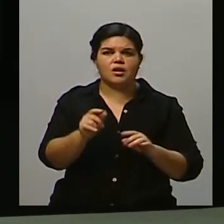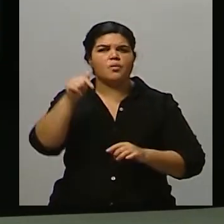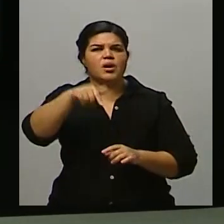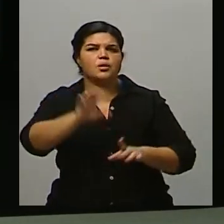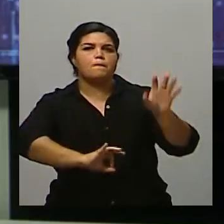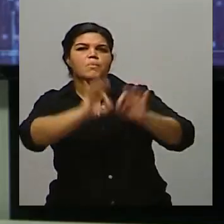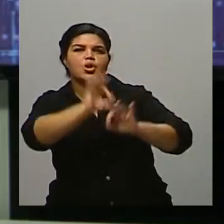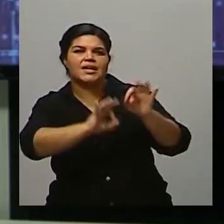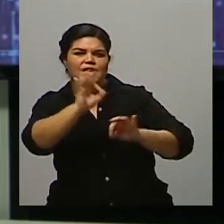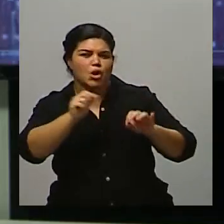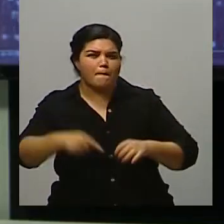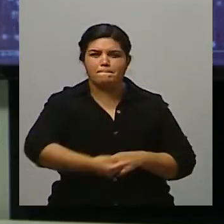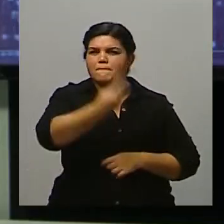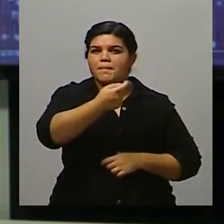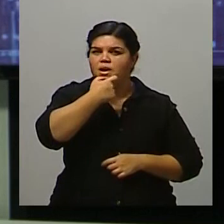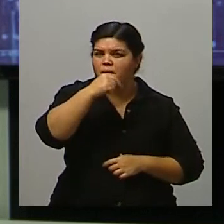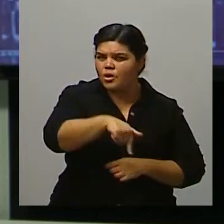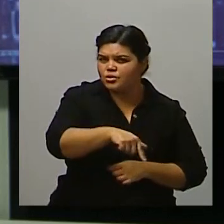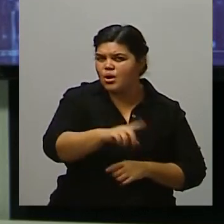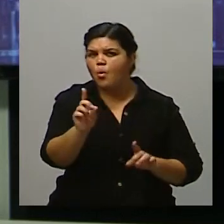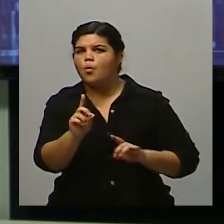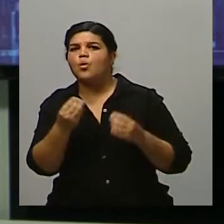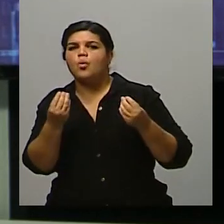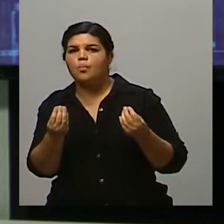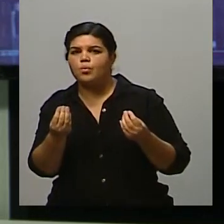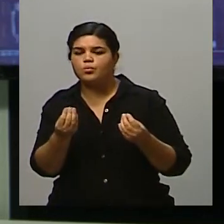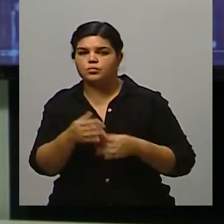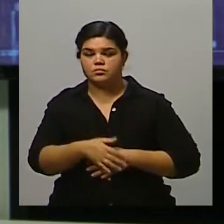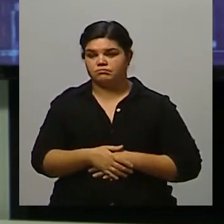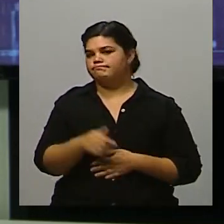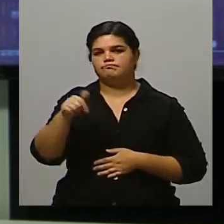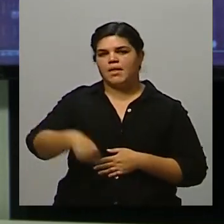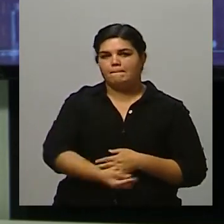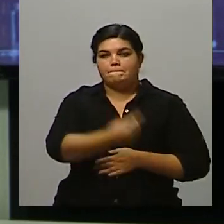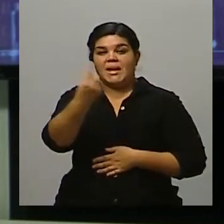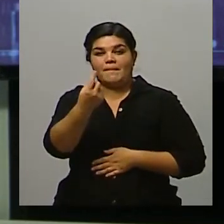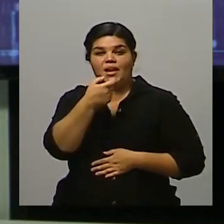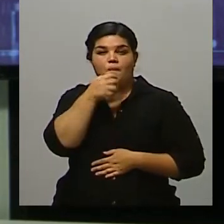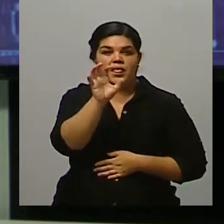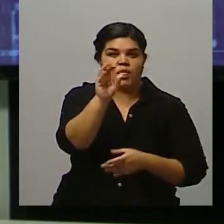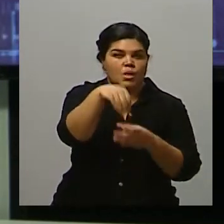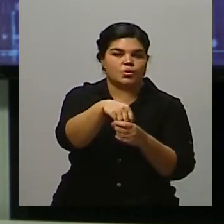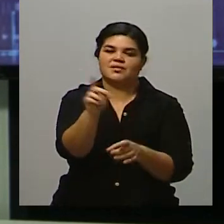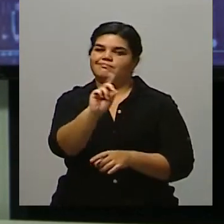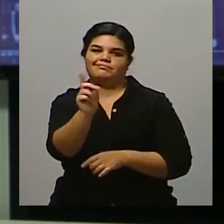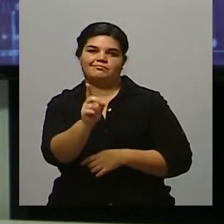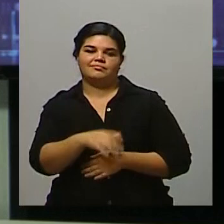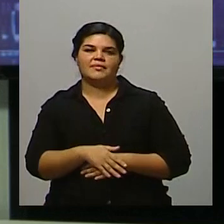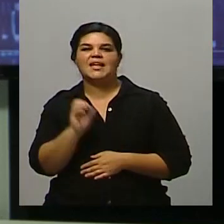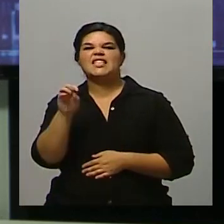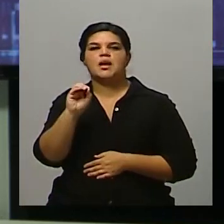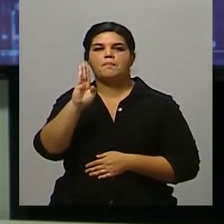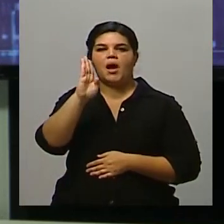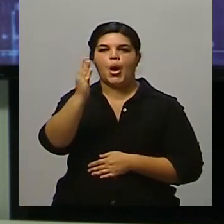pioneros? Bueno, no, pioneros no, en el sentido de que banco de proyectos, en realidad la mayoría de